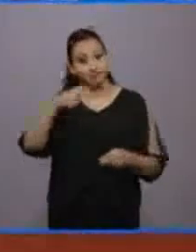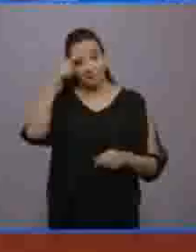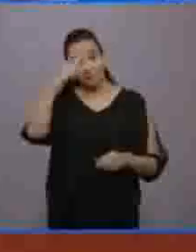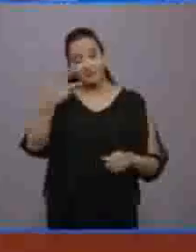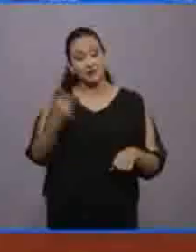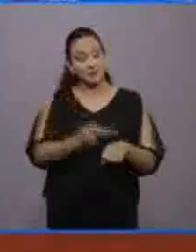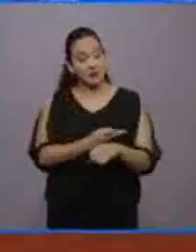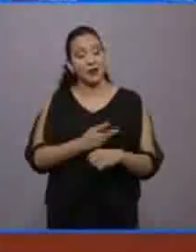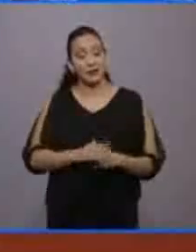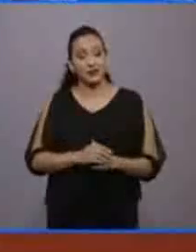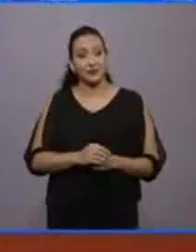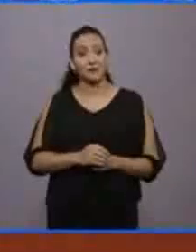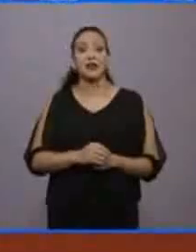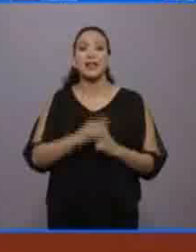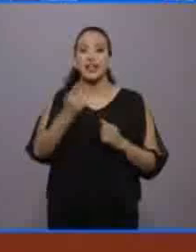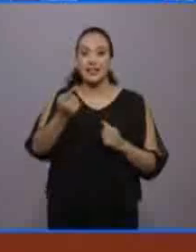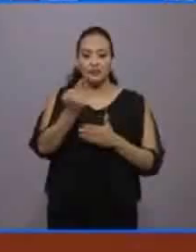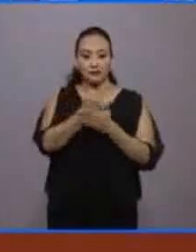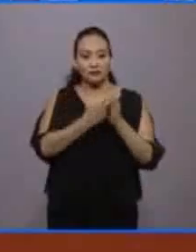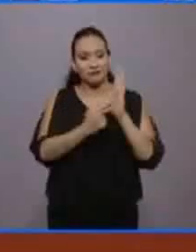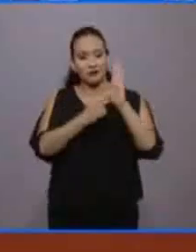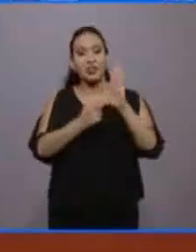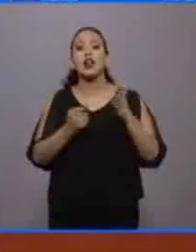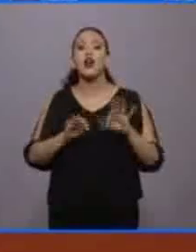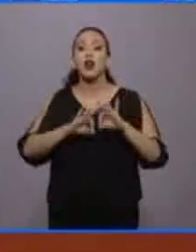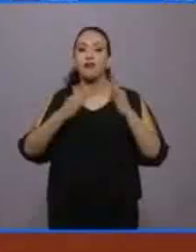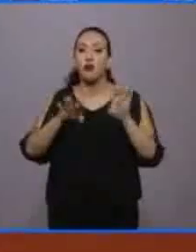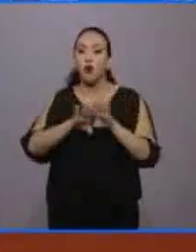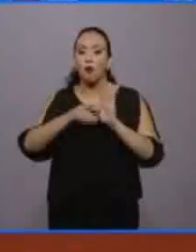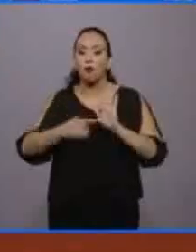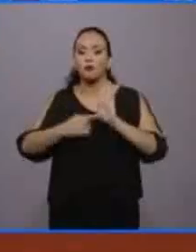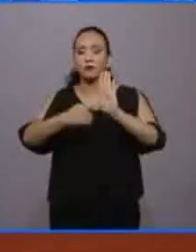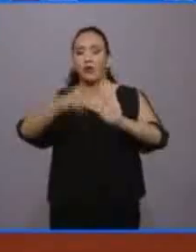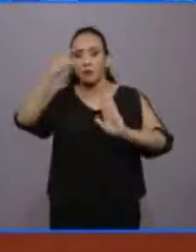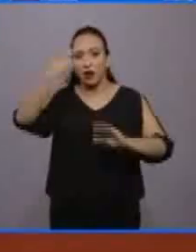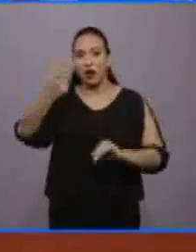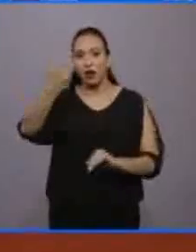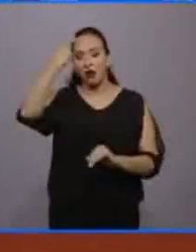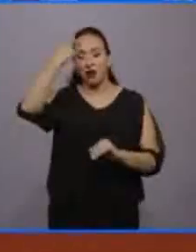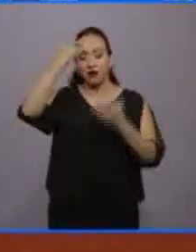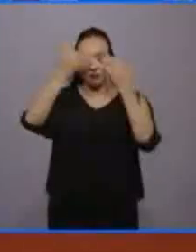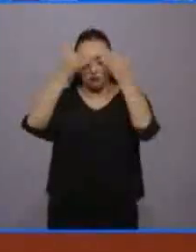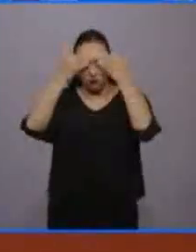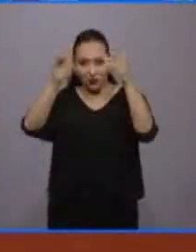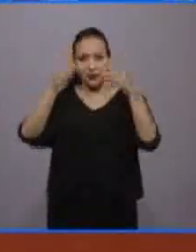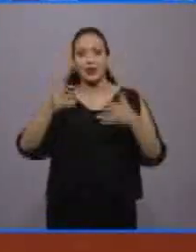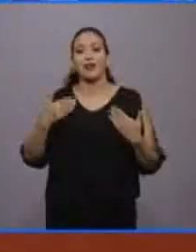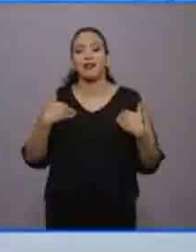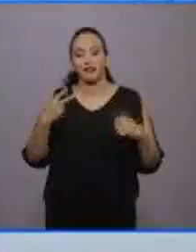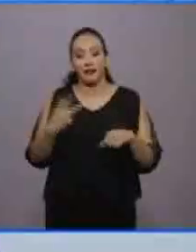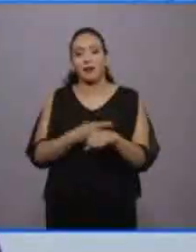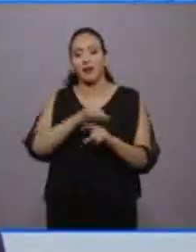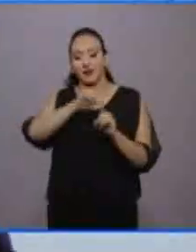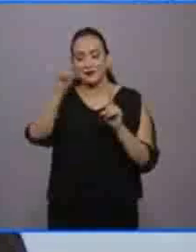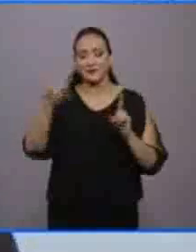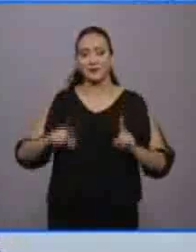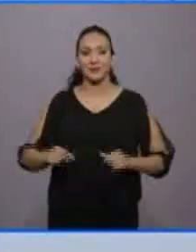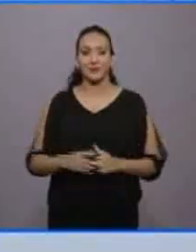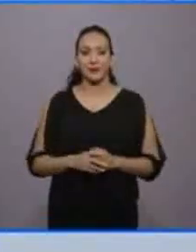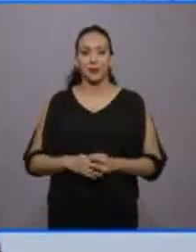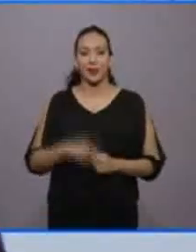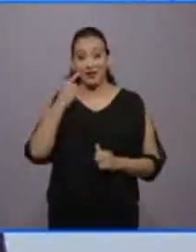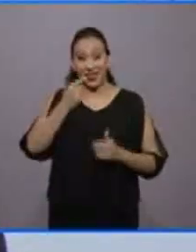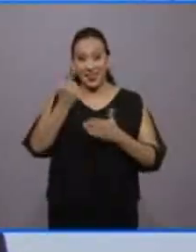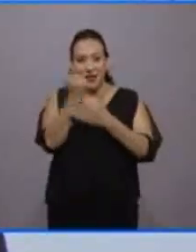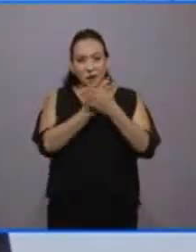que se desborda y busca medios de expresión para que se tome conciencia de los fenómenos que están pasando. Y mirar los